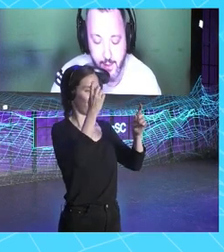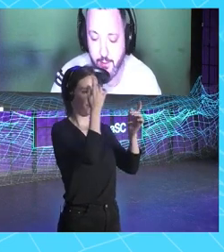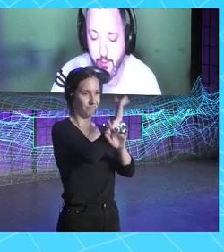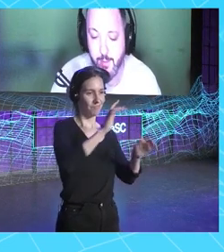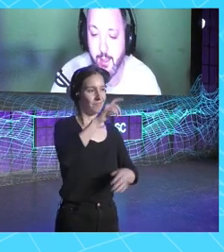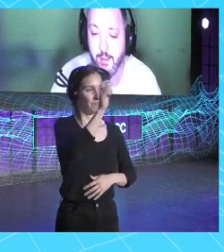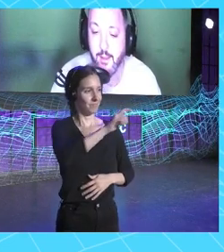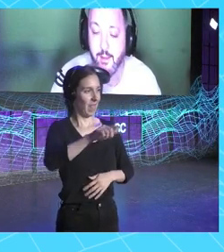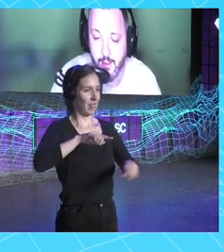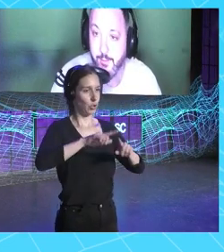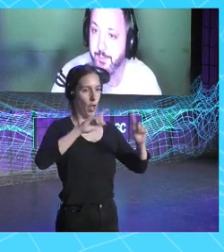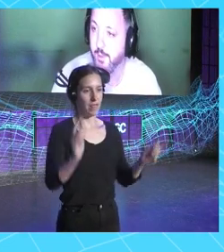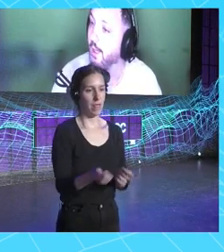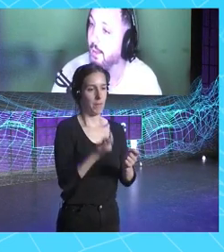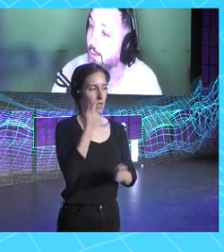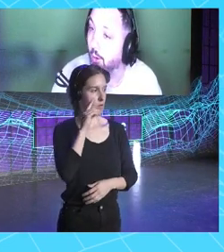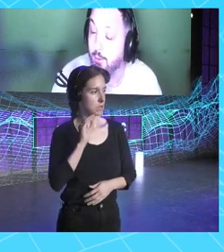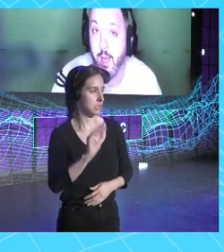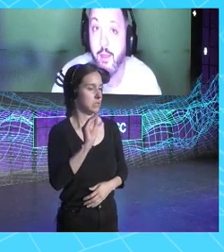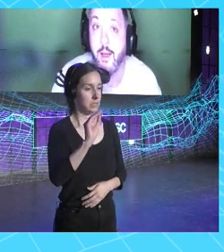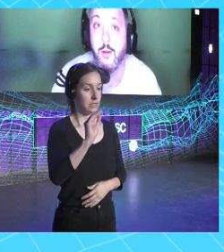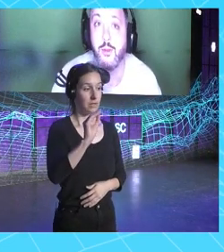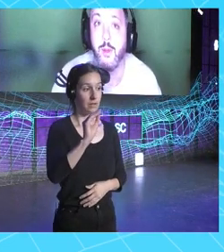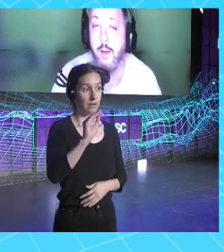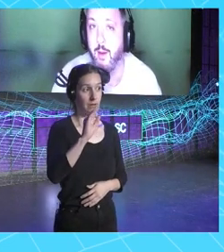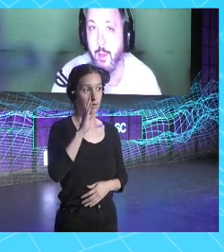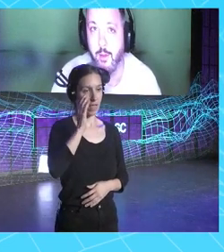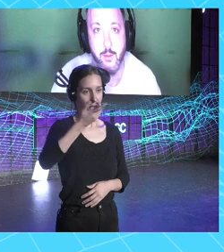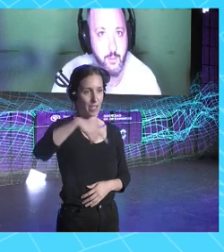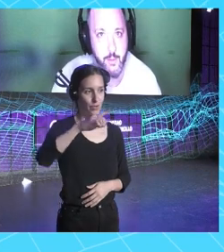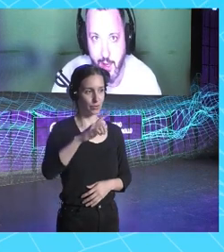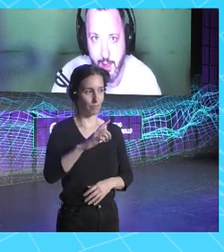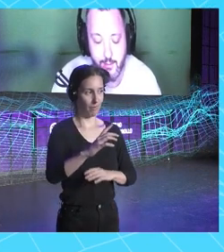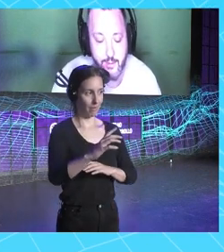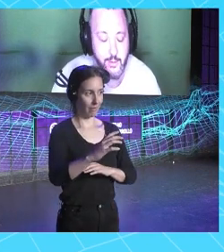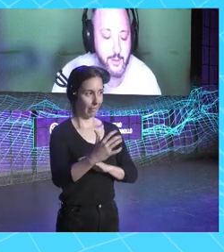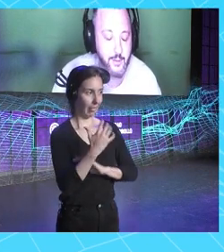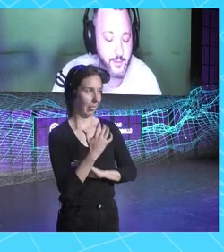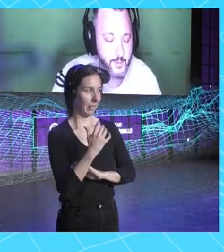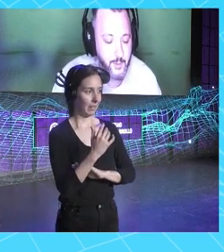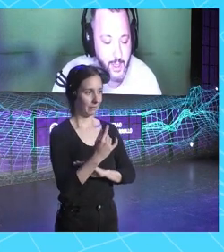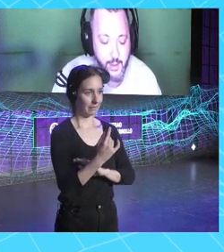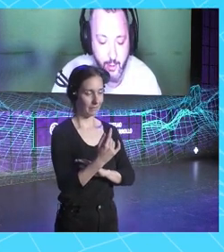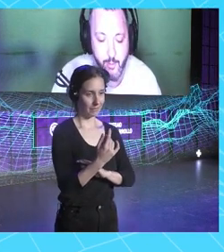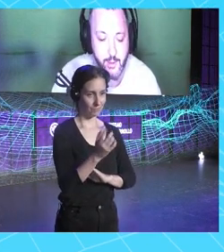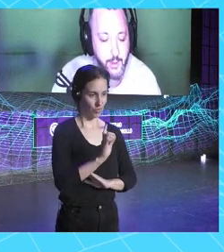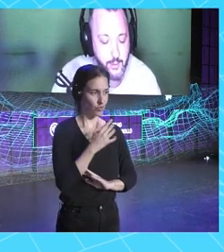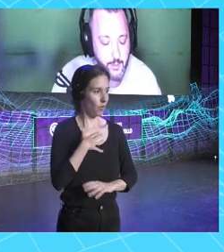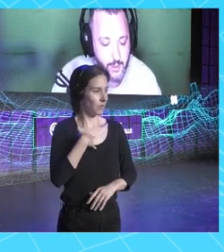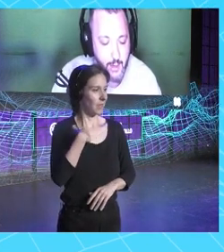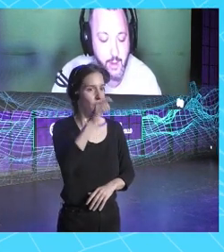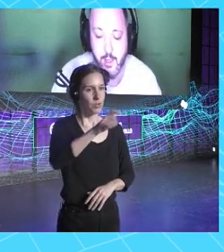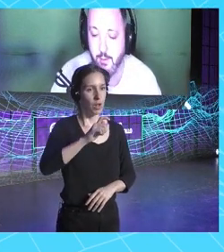a directores de marketing que no os voy a decir que nos humillaban pero cerca no no voy a citar nombres pero